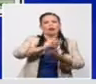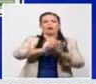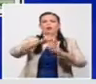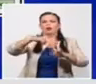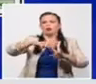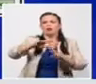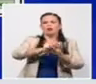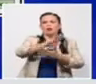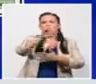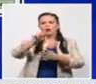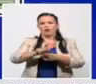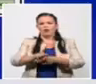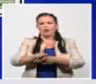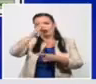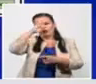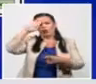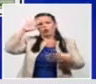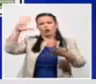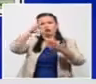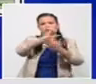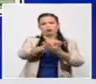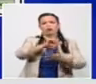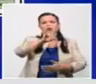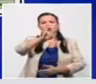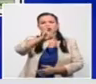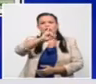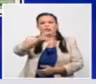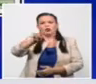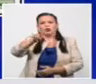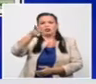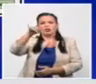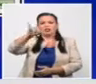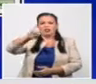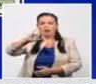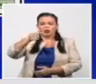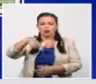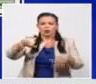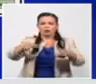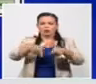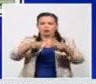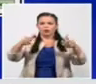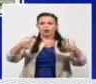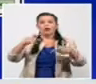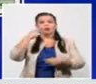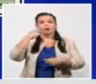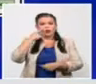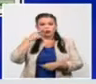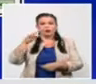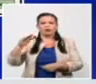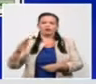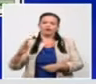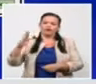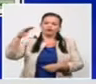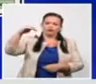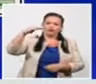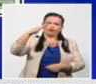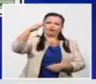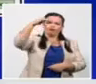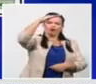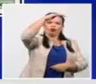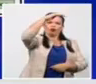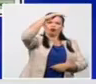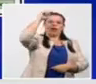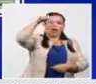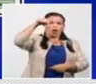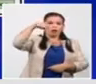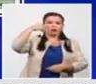96,16, superior a la del día de ayer, y como pueden apreciar en la curva de la izquierda, con un